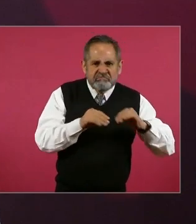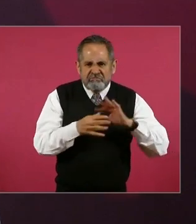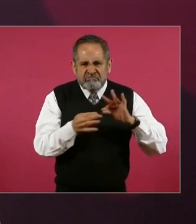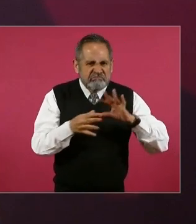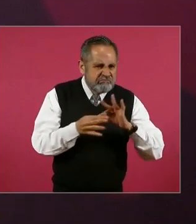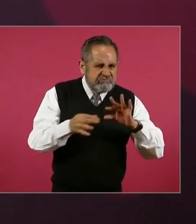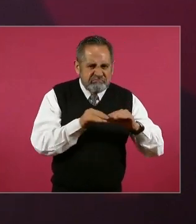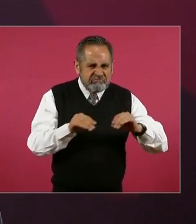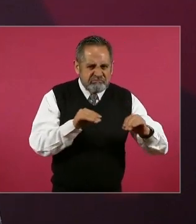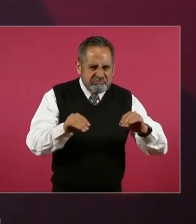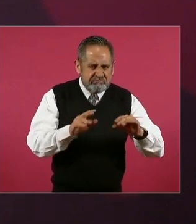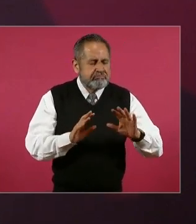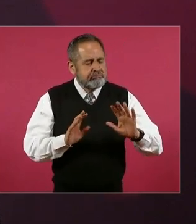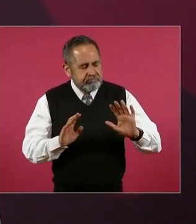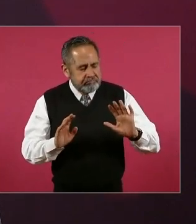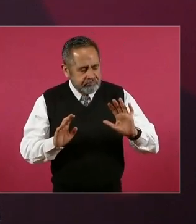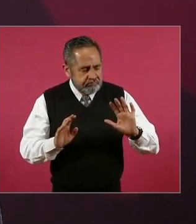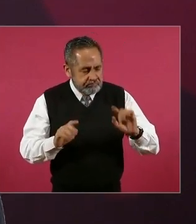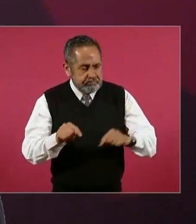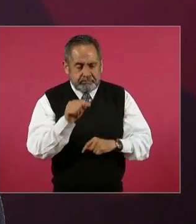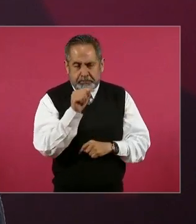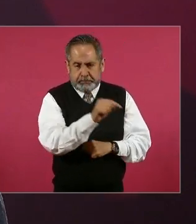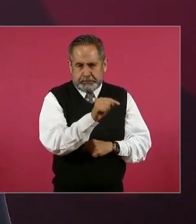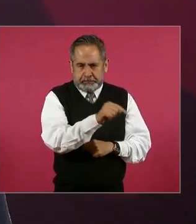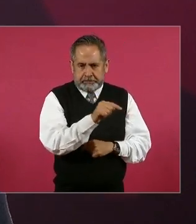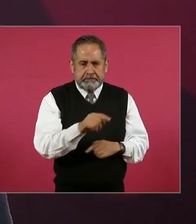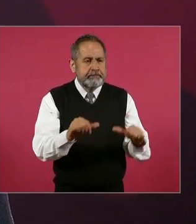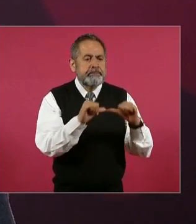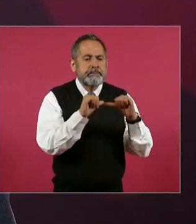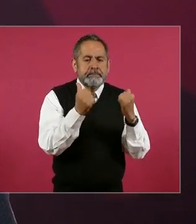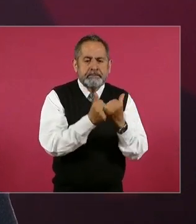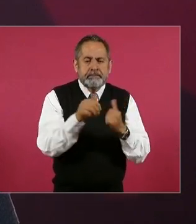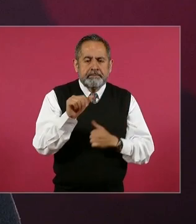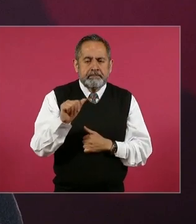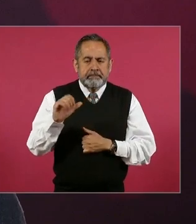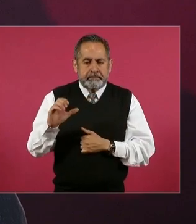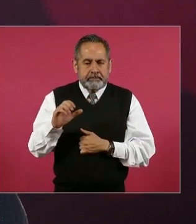políticamente es una como decía asociación